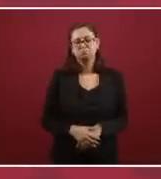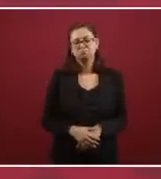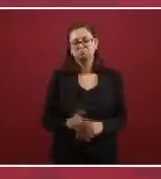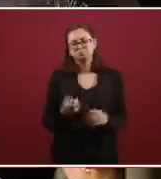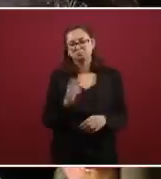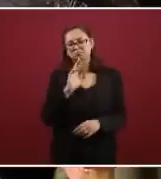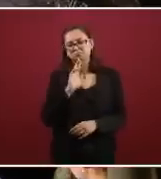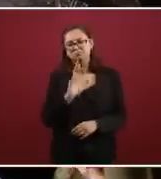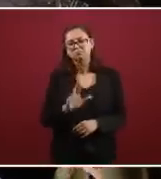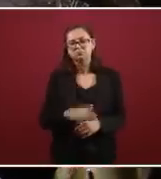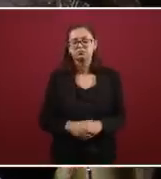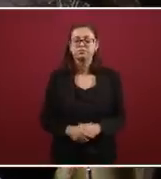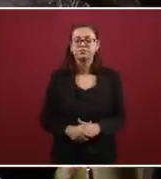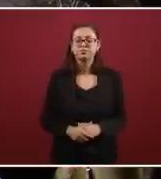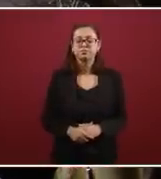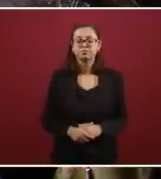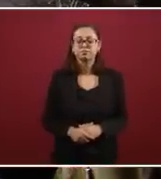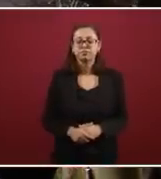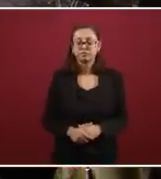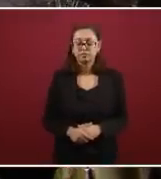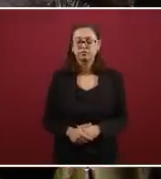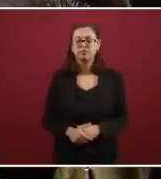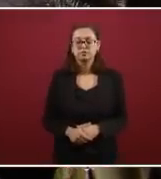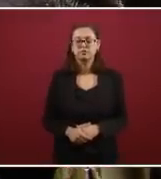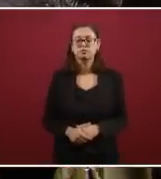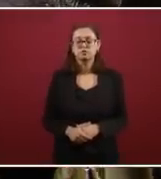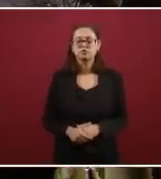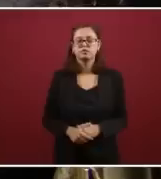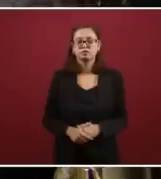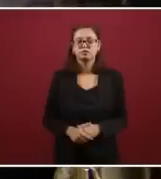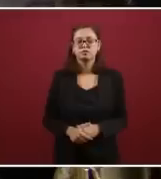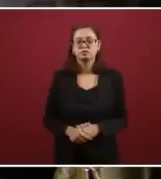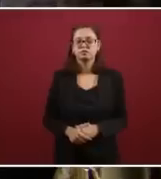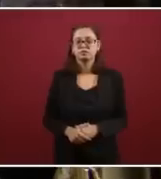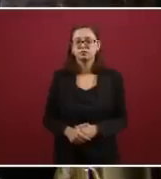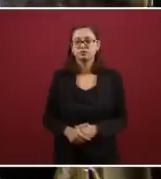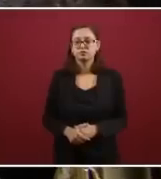responderte. Sí, pero como